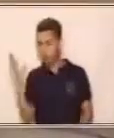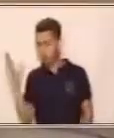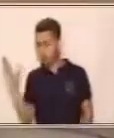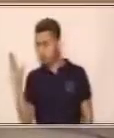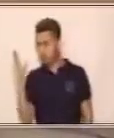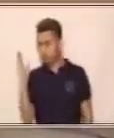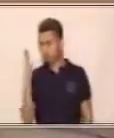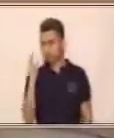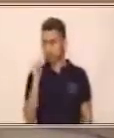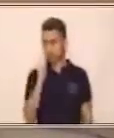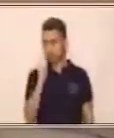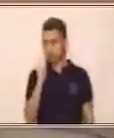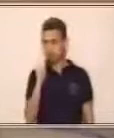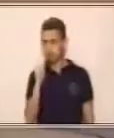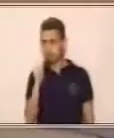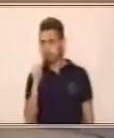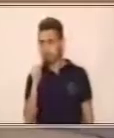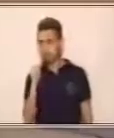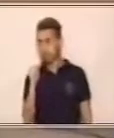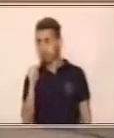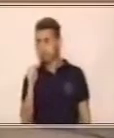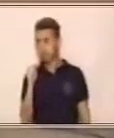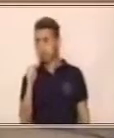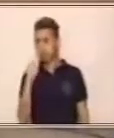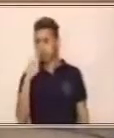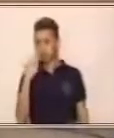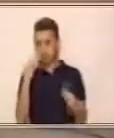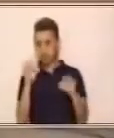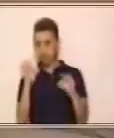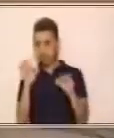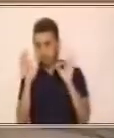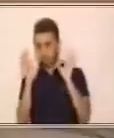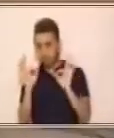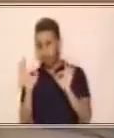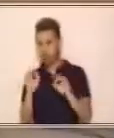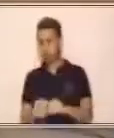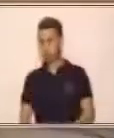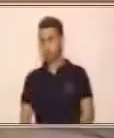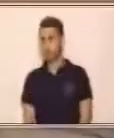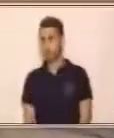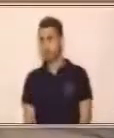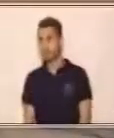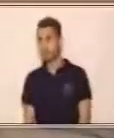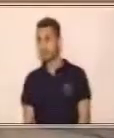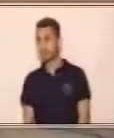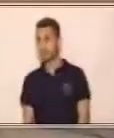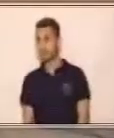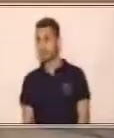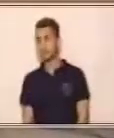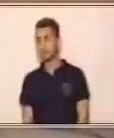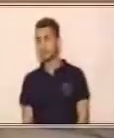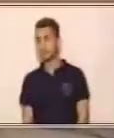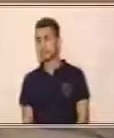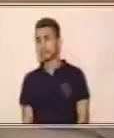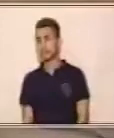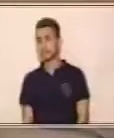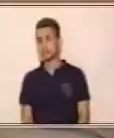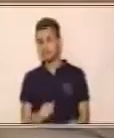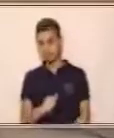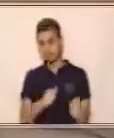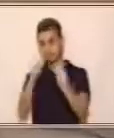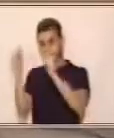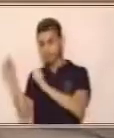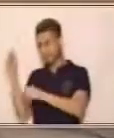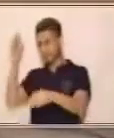vamos a tratar de verificar en esta ocasión. Muy bien, vamos entonces a nuestro buzón